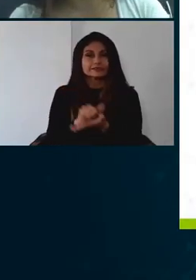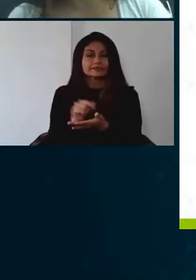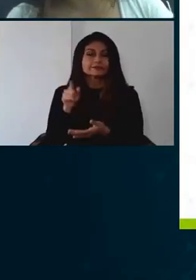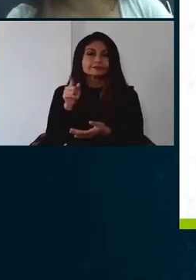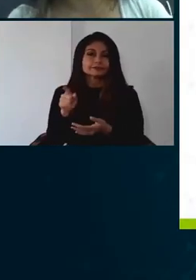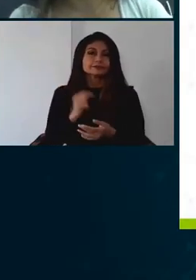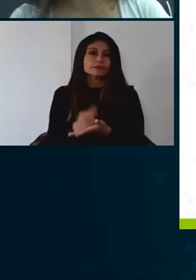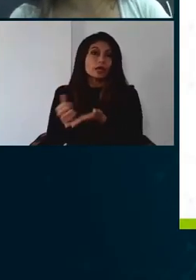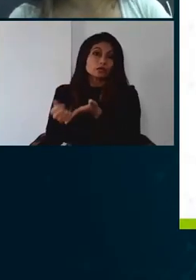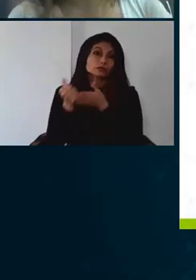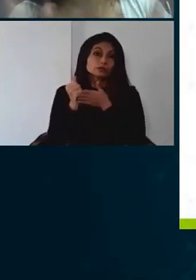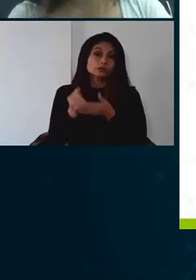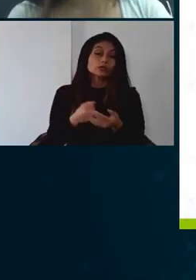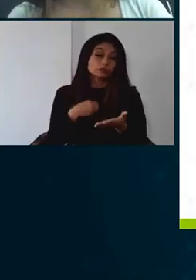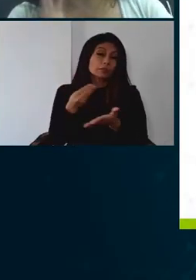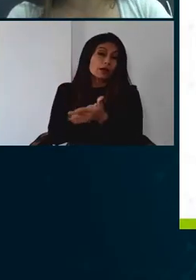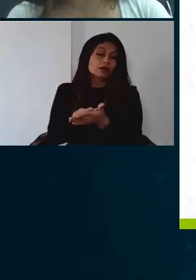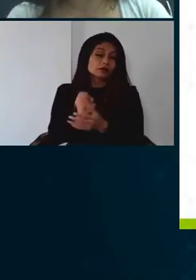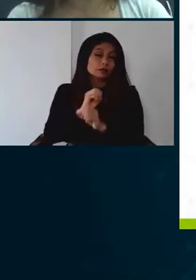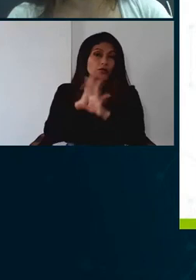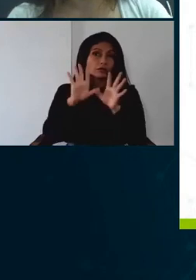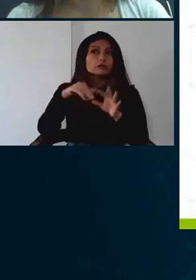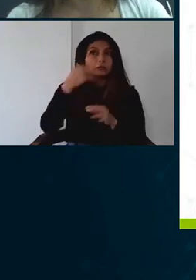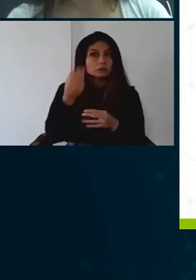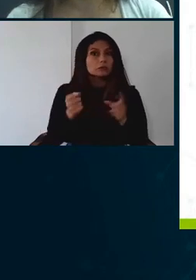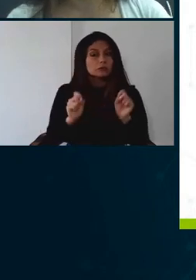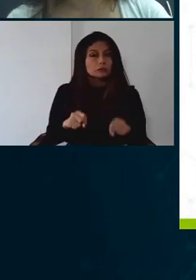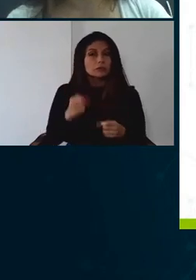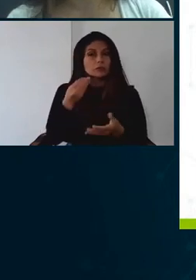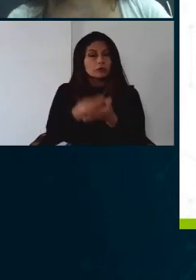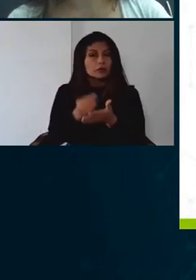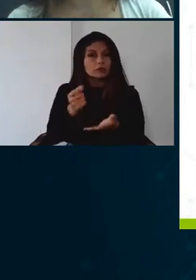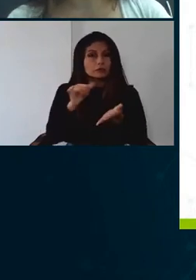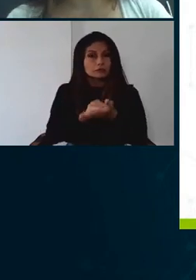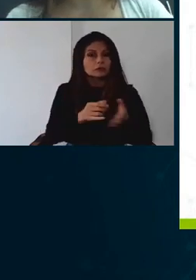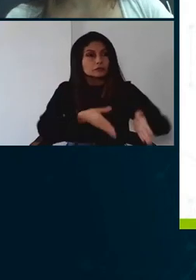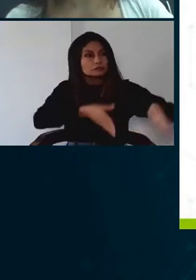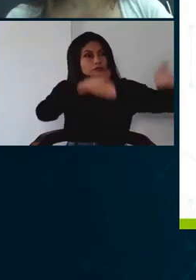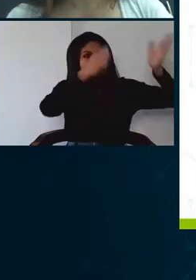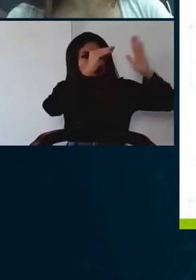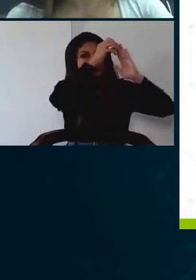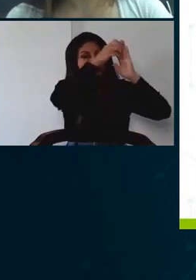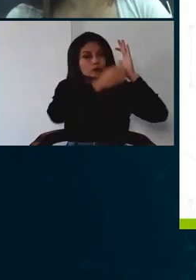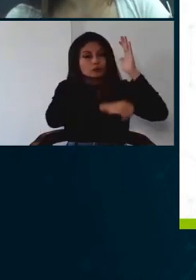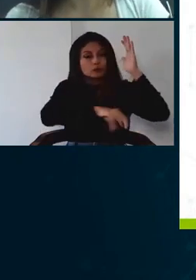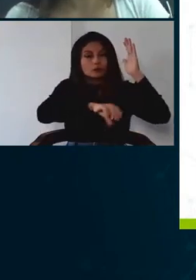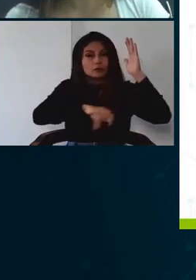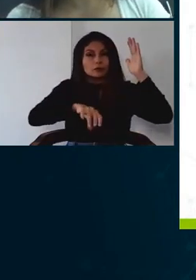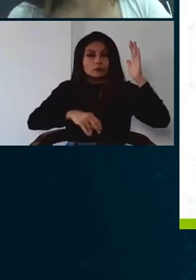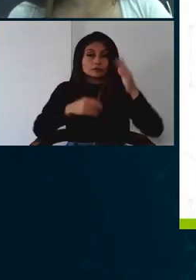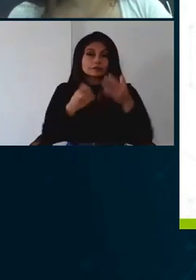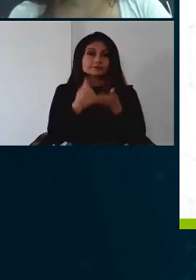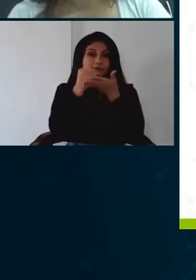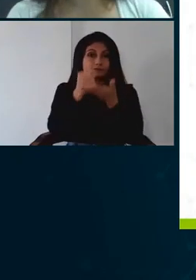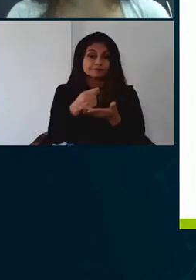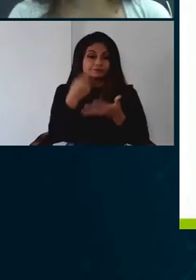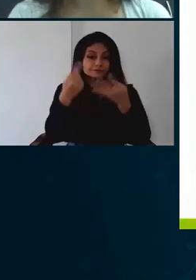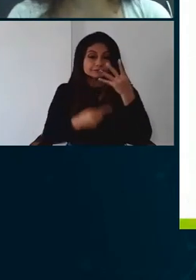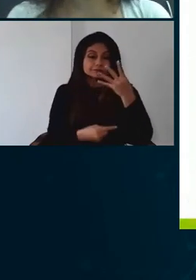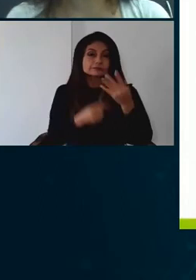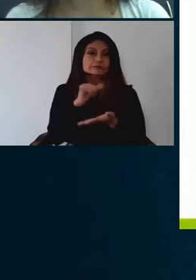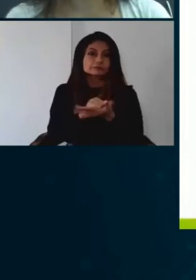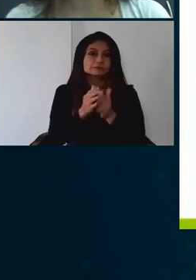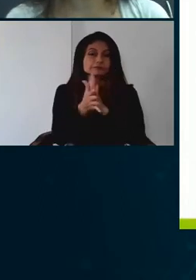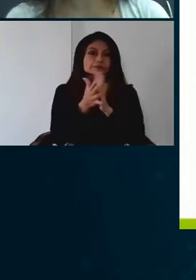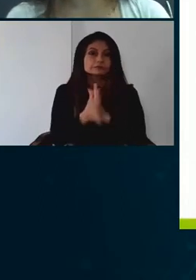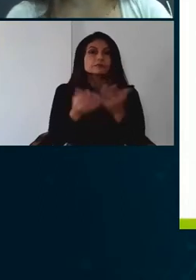se derivan muchísimos más, pero por ahorita queríamos hablar de estos 4. Listo, como anteriormente les dije, pues entramos a un proceso